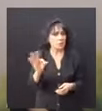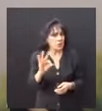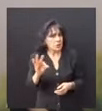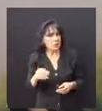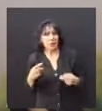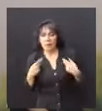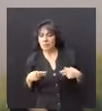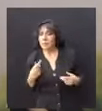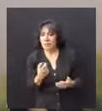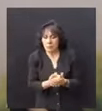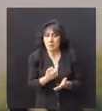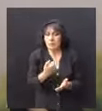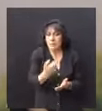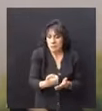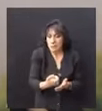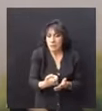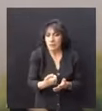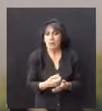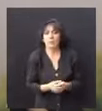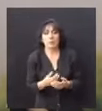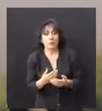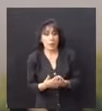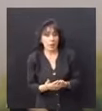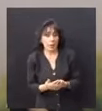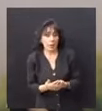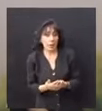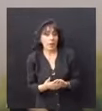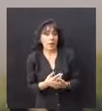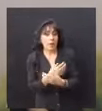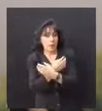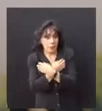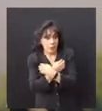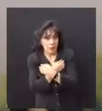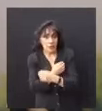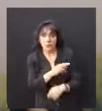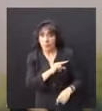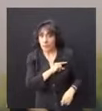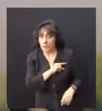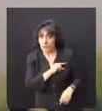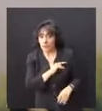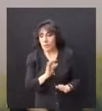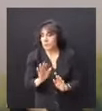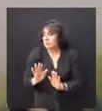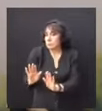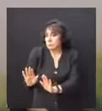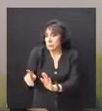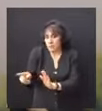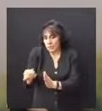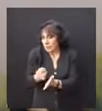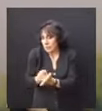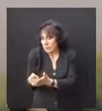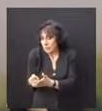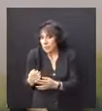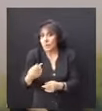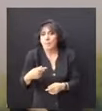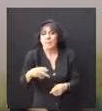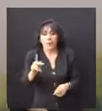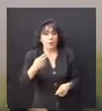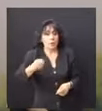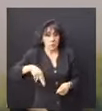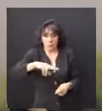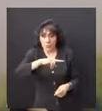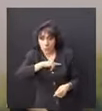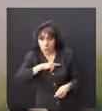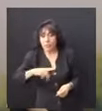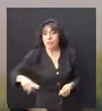pues que lleve a sus hijos a la educación particular. Pero a nosotros nos corresponde la escuela pública. Pues